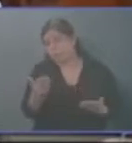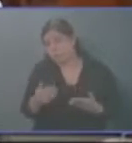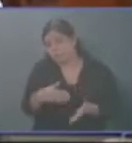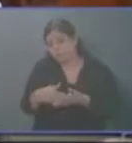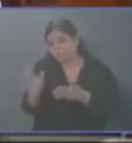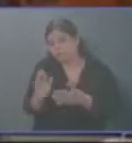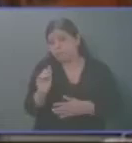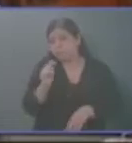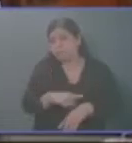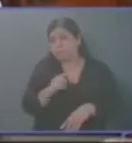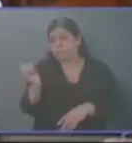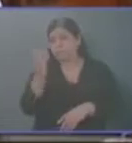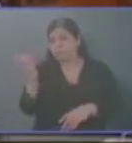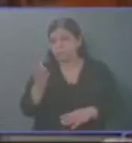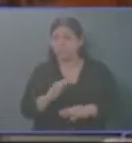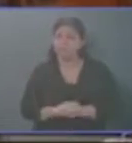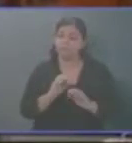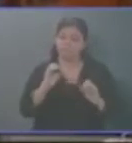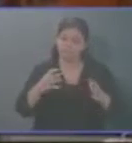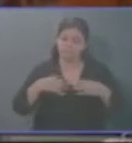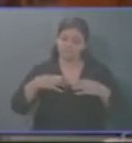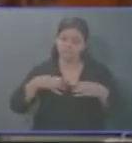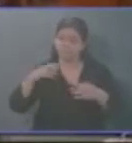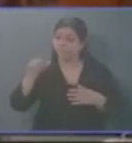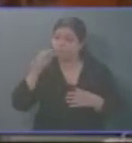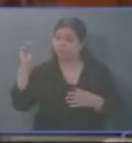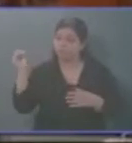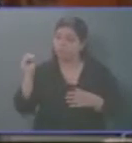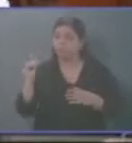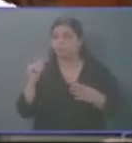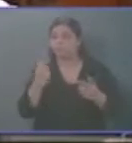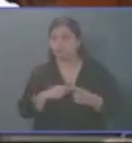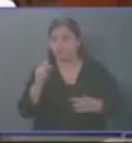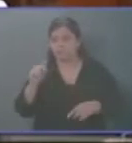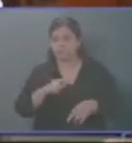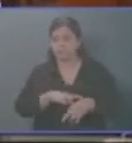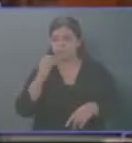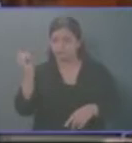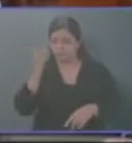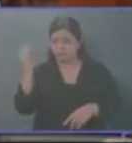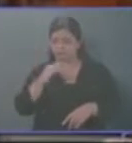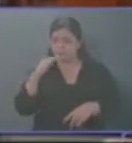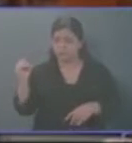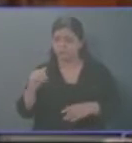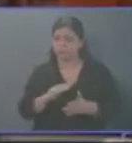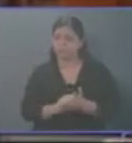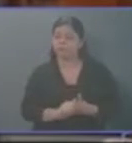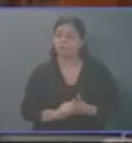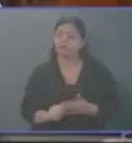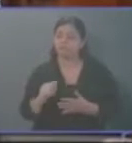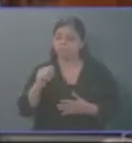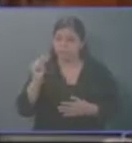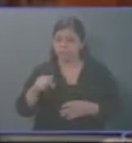una emergencia, porque residen en el extranjero. Y yo creo que una emergencia nacional como la del COVID-19